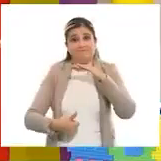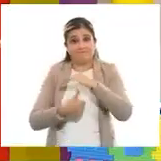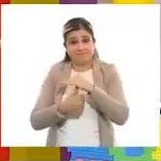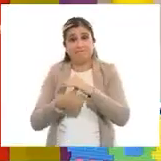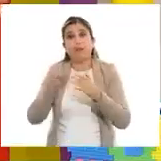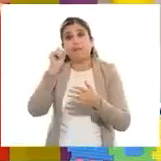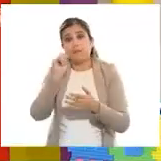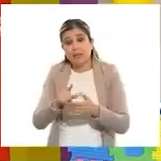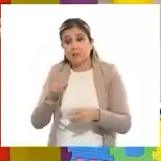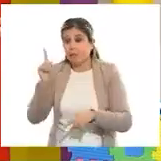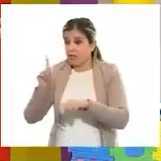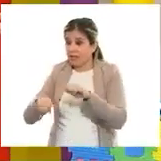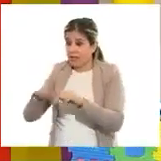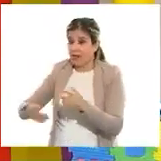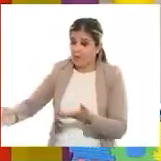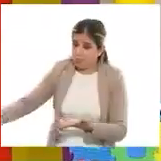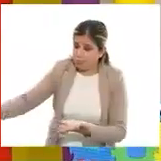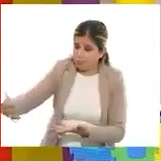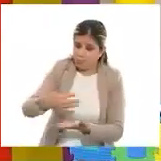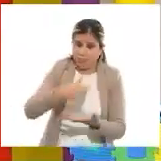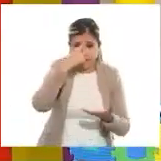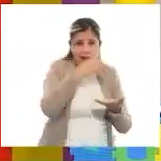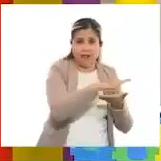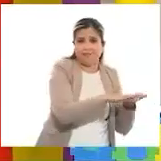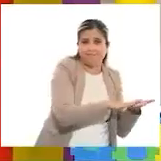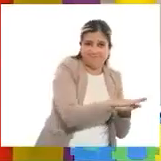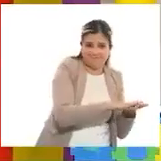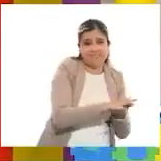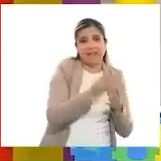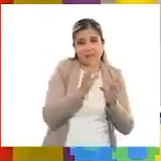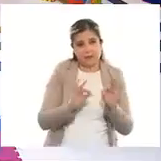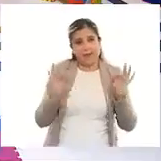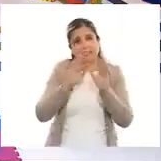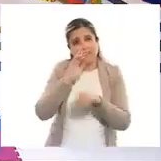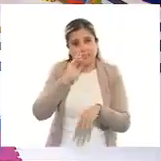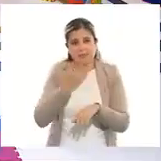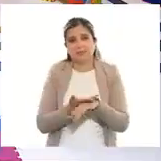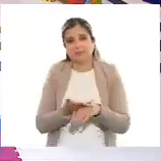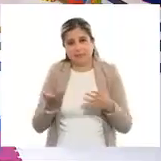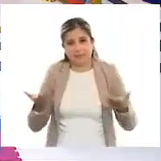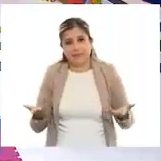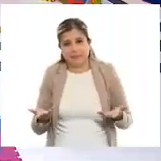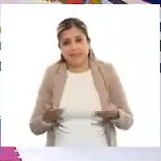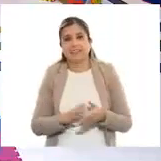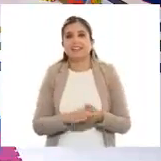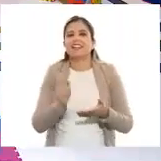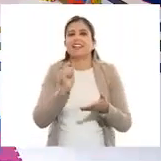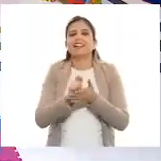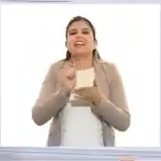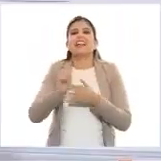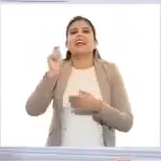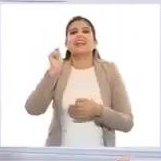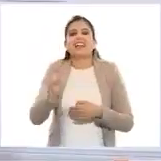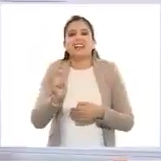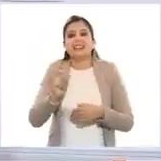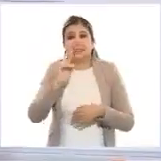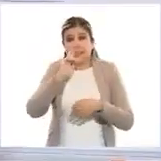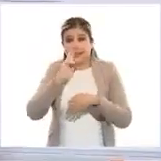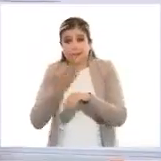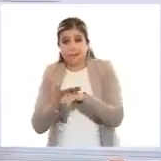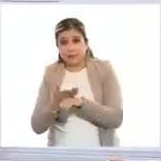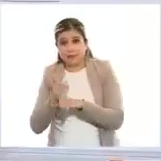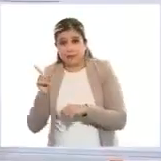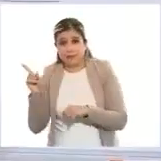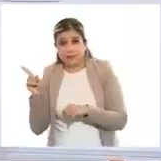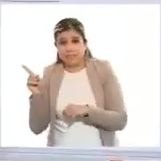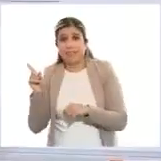quitar los trastes cuando pues ya están sucios. Eso suena muy lógico. Puede ser, sí. Muy bien, entonces, ¿qué vamos a anotar? Vamos a poner que su responsabilidad